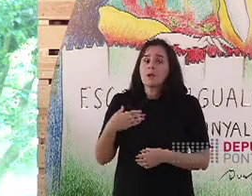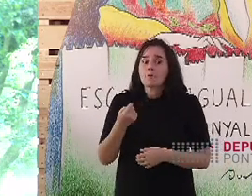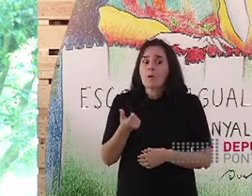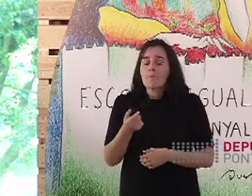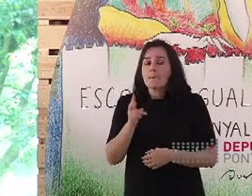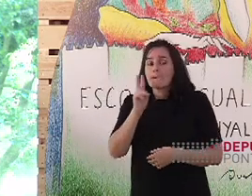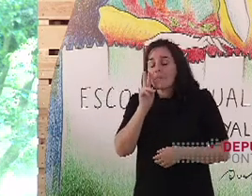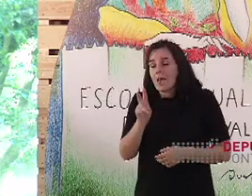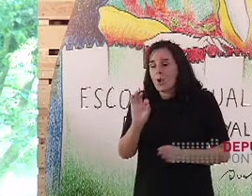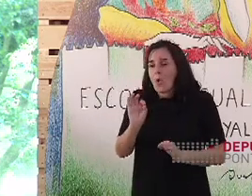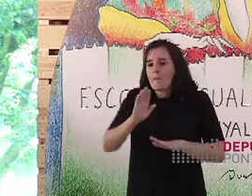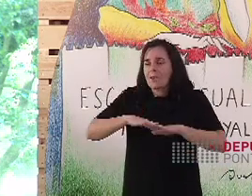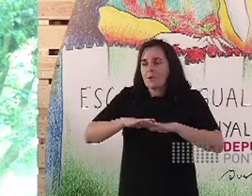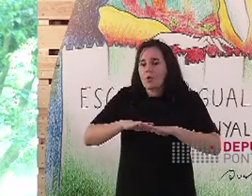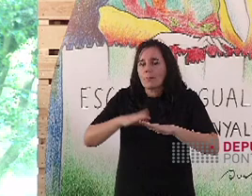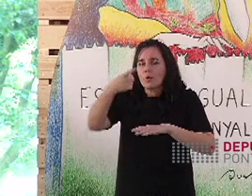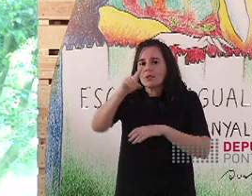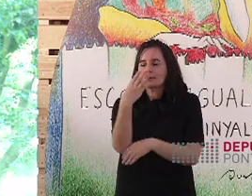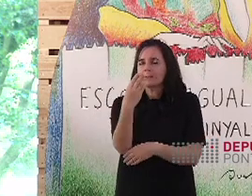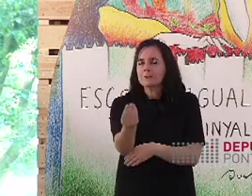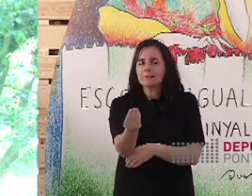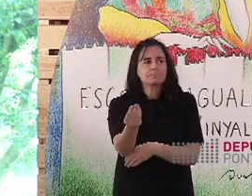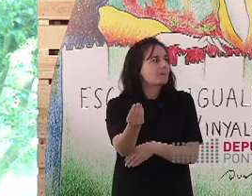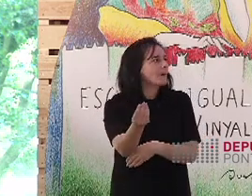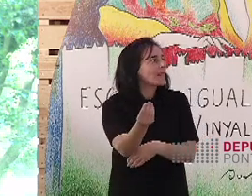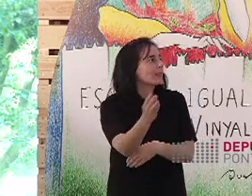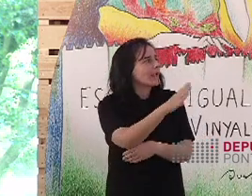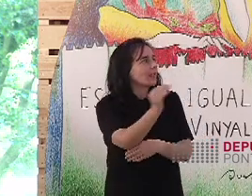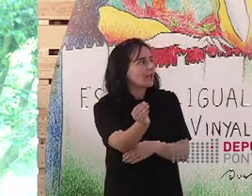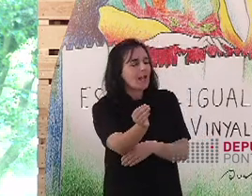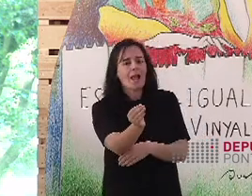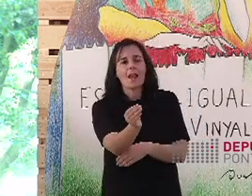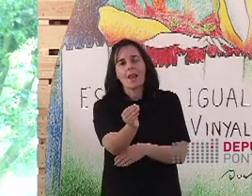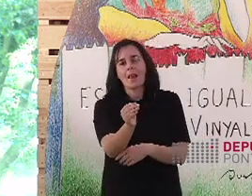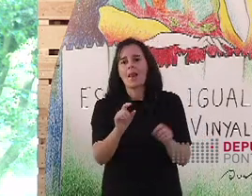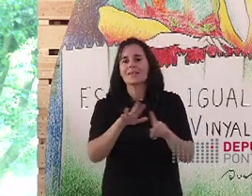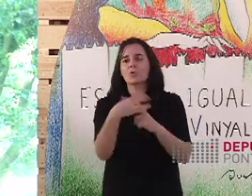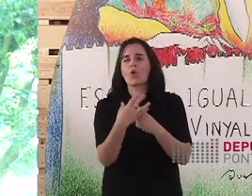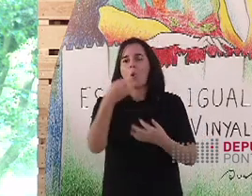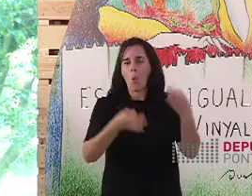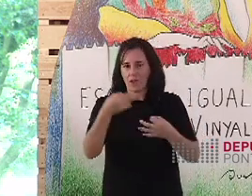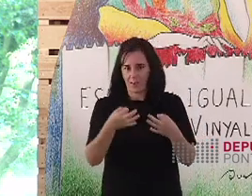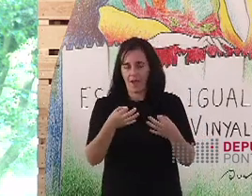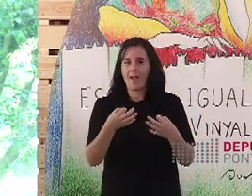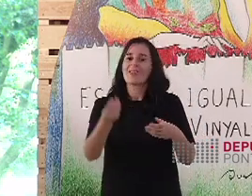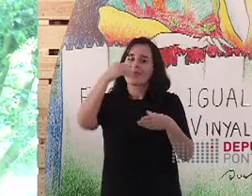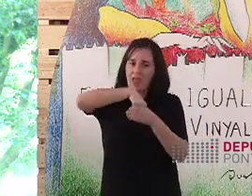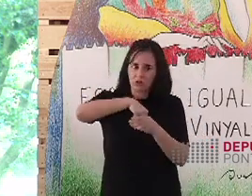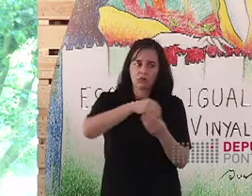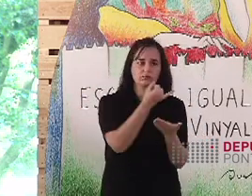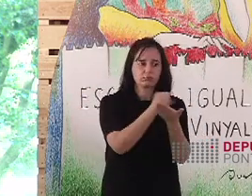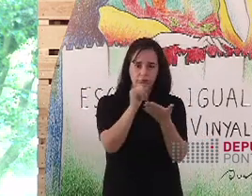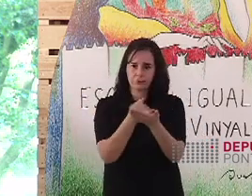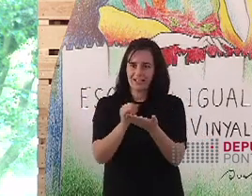ou polo menos que entendéramos, esa acuartada do marco jurídico que sí que establece distincións. Efectivamente establece distincións,